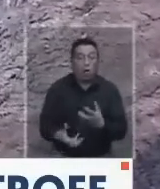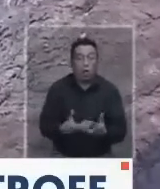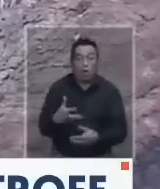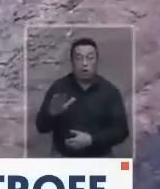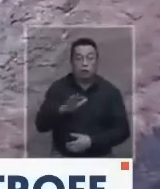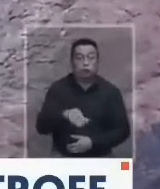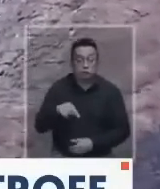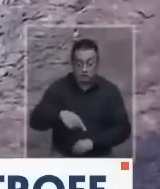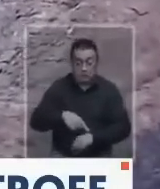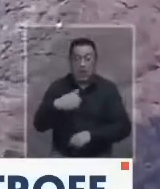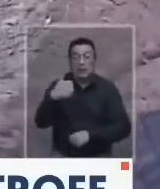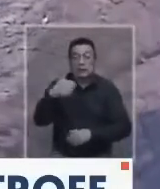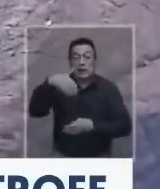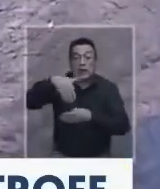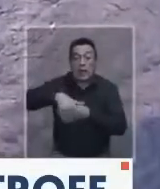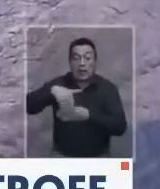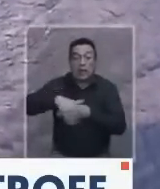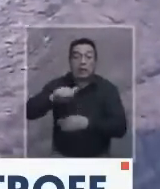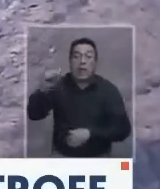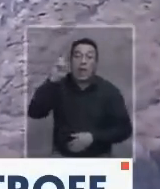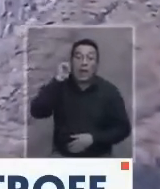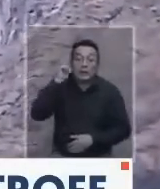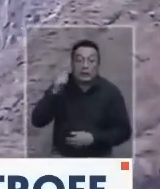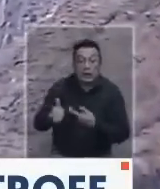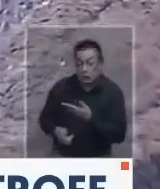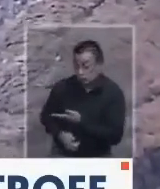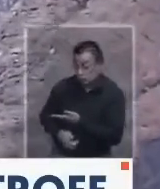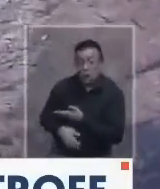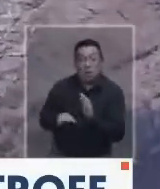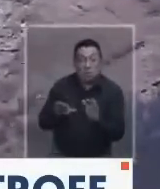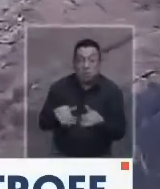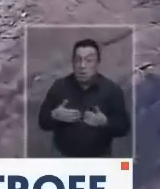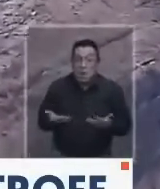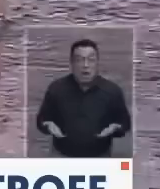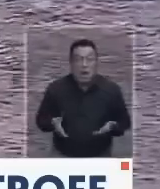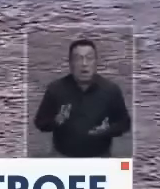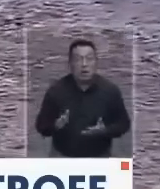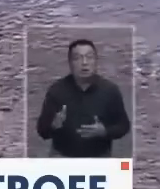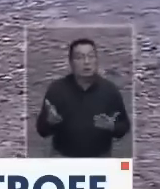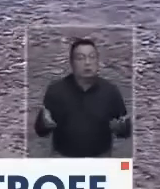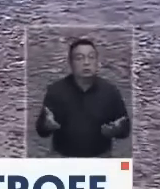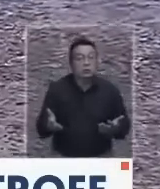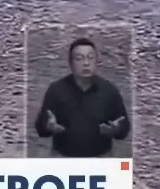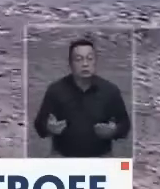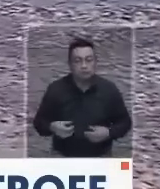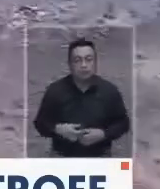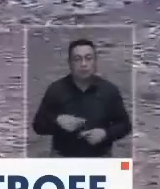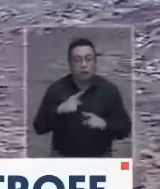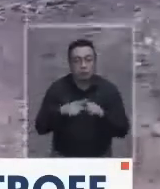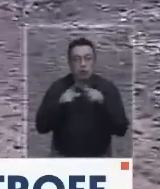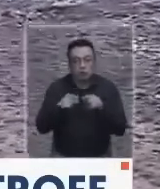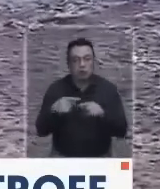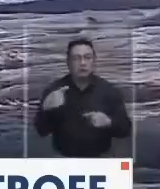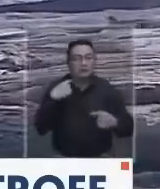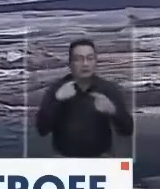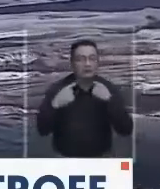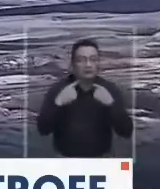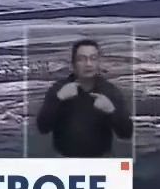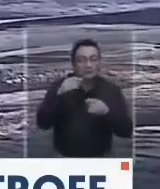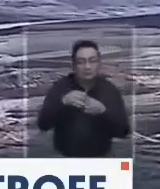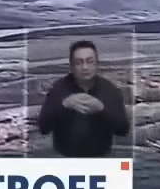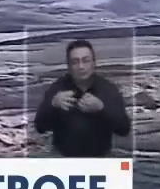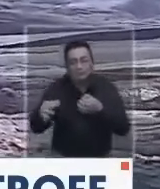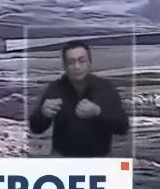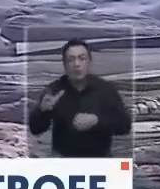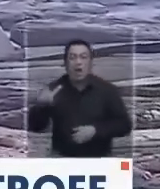esto era cerca de las seis de la tarde o ocho de la tarde 8 de la tarde aproximadamente entre 89 por eso Los afectados de divulco un sector rural